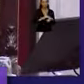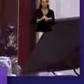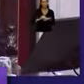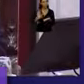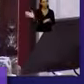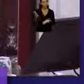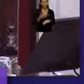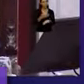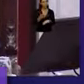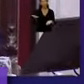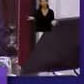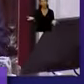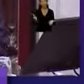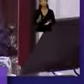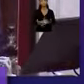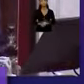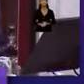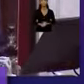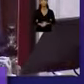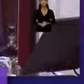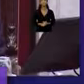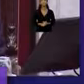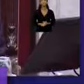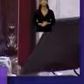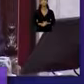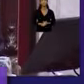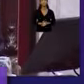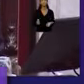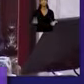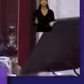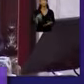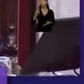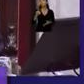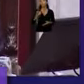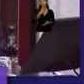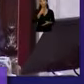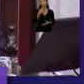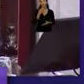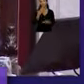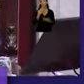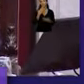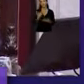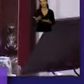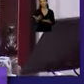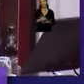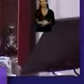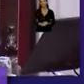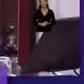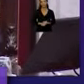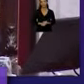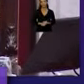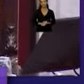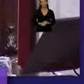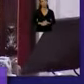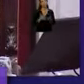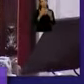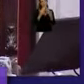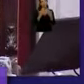claro que sí. Si le va bien en toda esta etapa, es uno de los grandes presidenciables. Uh-huh. Pero bueno, dejemos